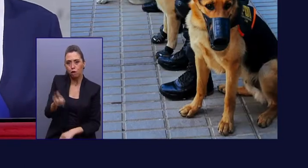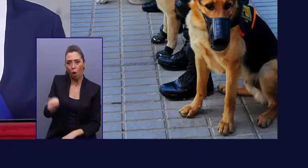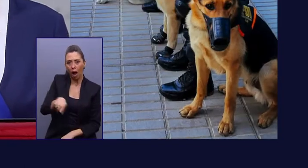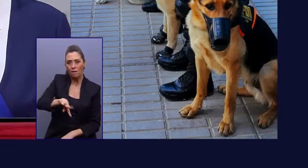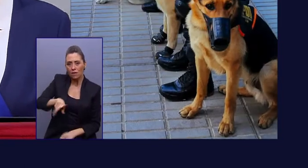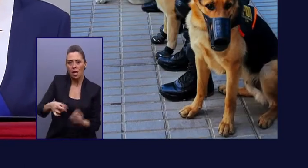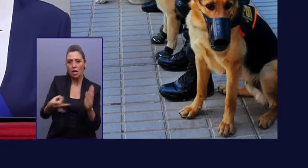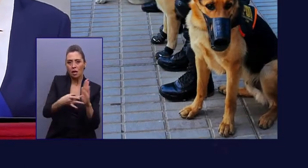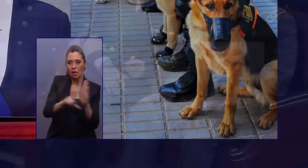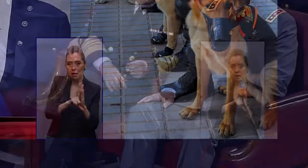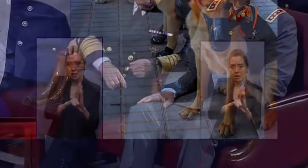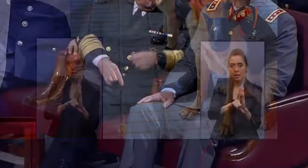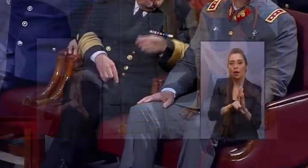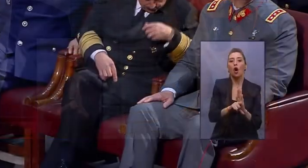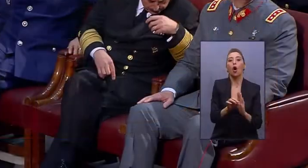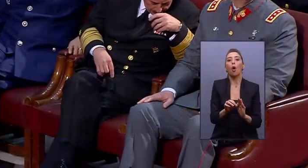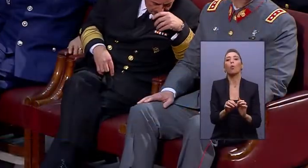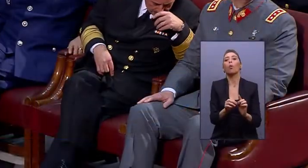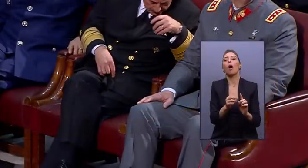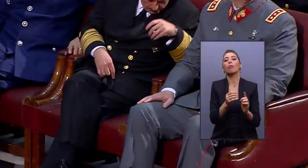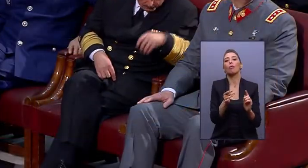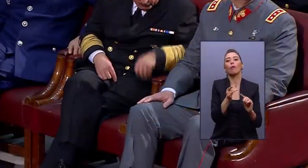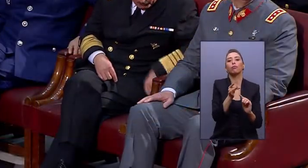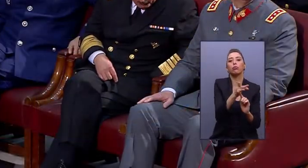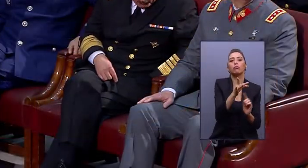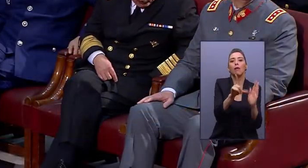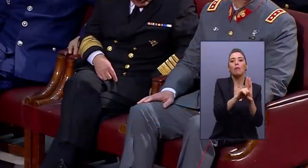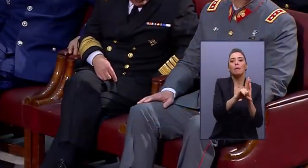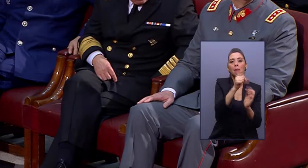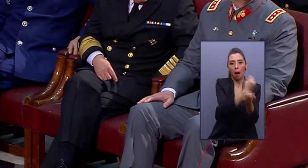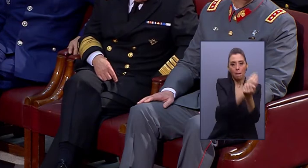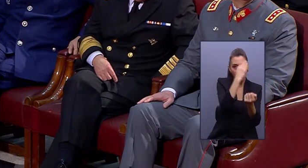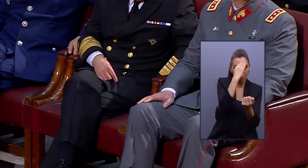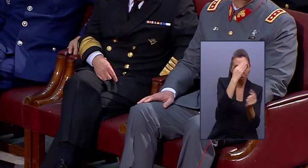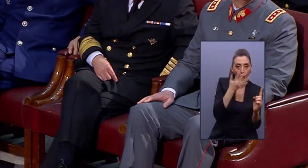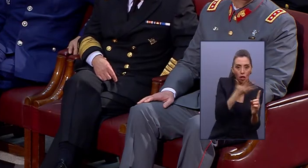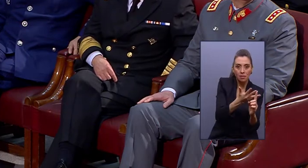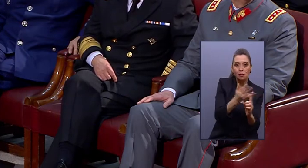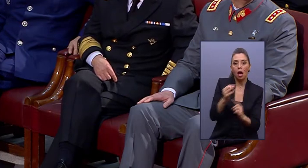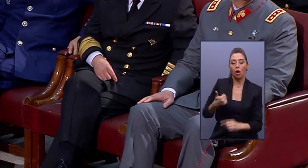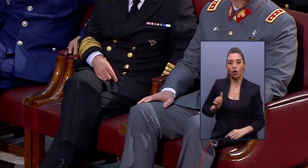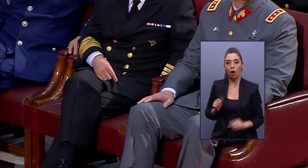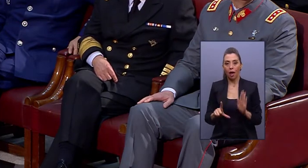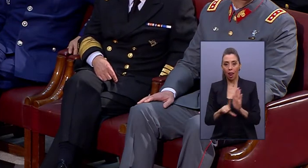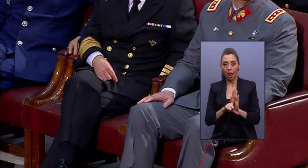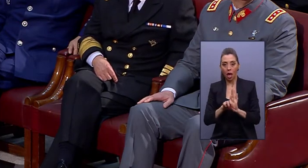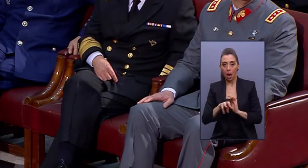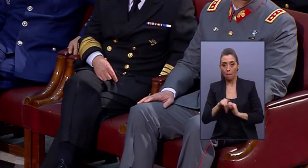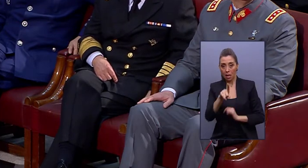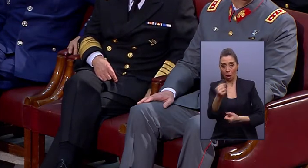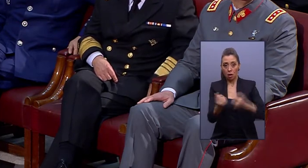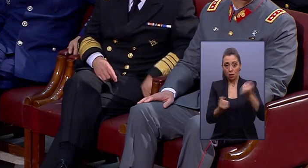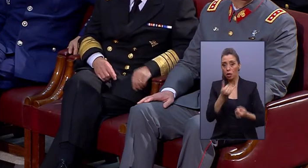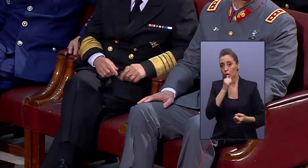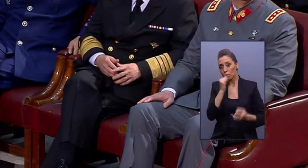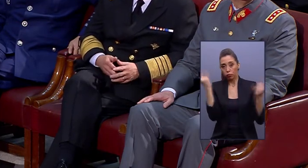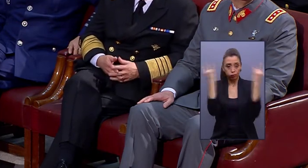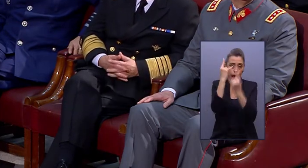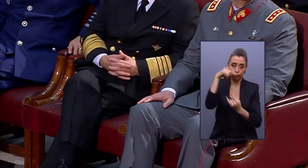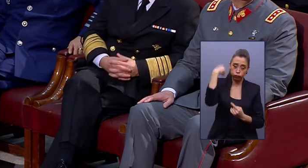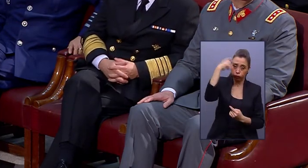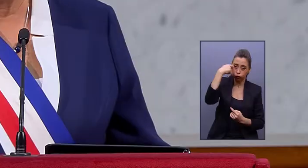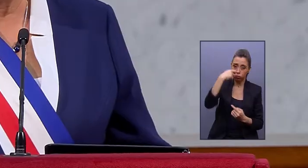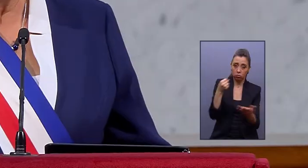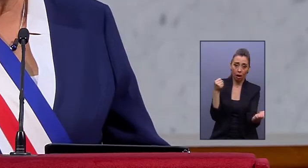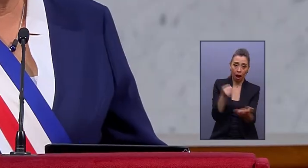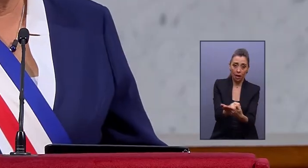para delitos cometidos contra policías. Y con la ley Emilia, hoy las sanciones para quienes manejen en estado de ebriedad y provoquen un